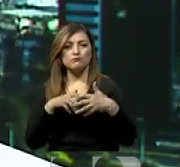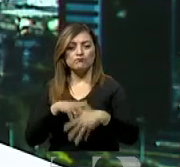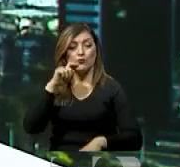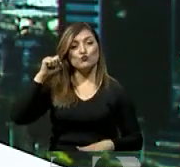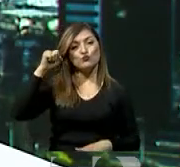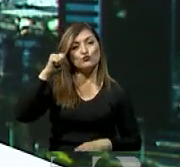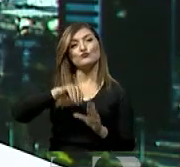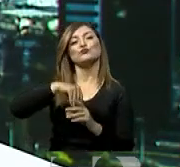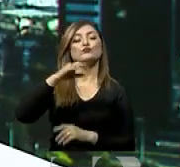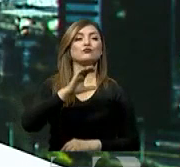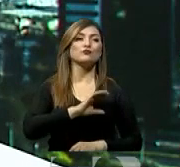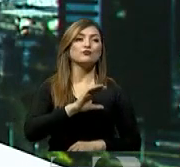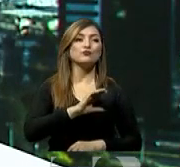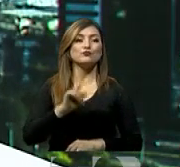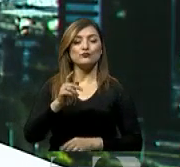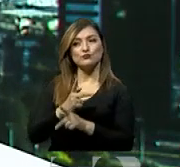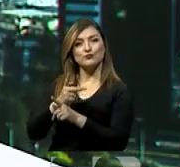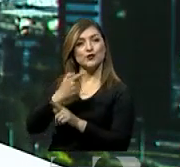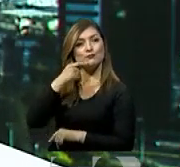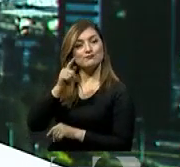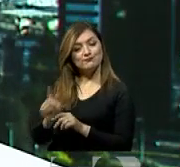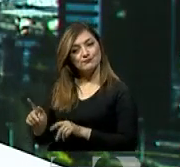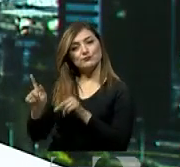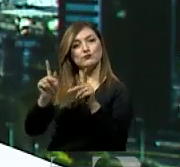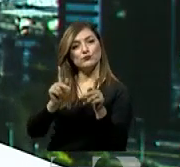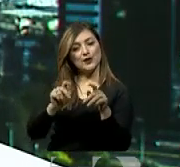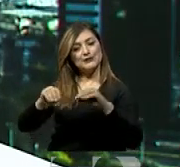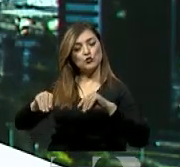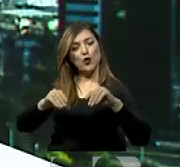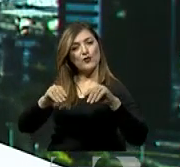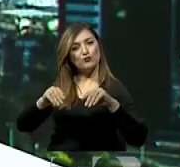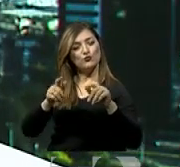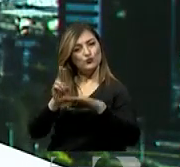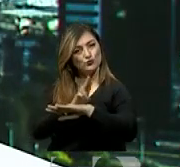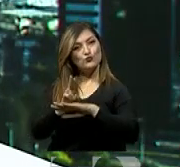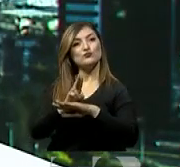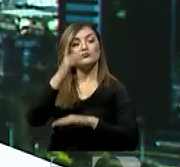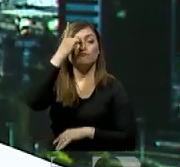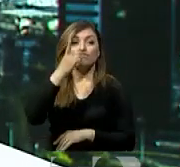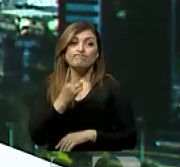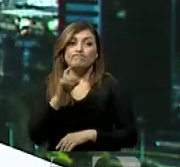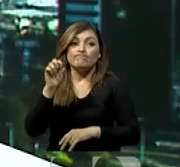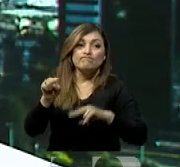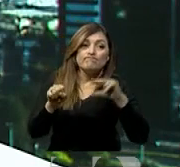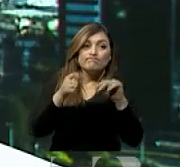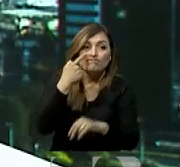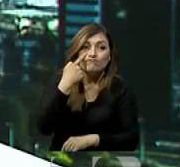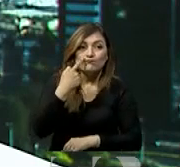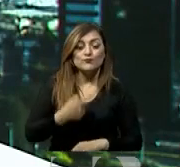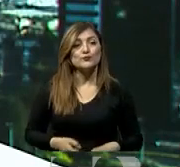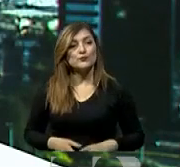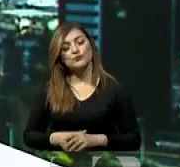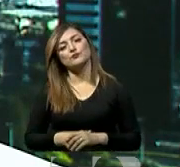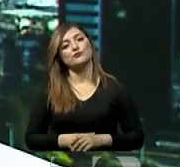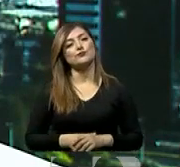a las afueras del municipio. Los concejales sostienen que el plan de uso y gestión de suelo determinará si es o no posible dar paso al